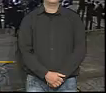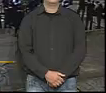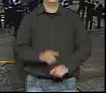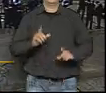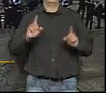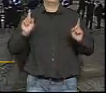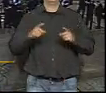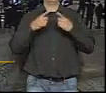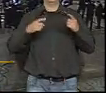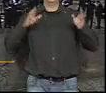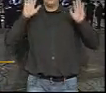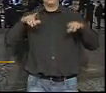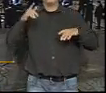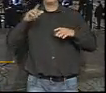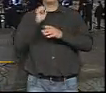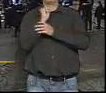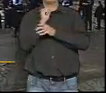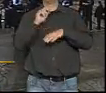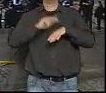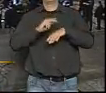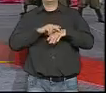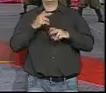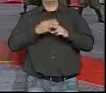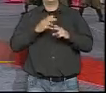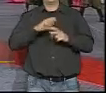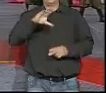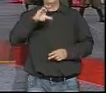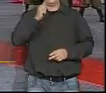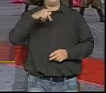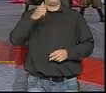con este himno popular paraguayo, el campamento Cerro León